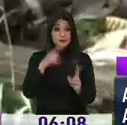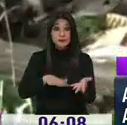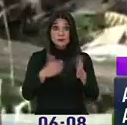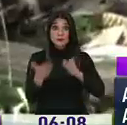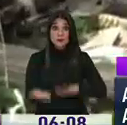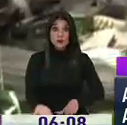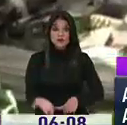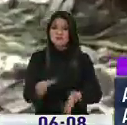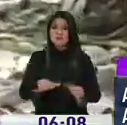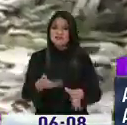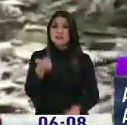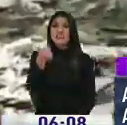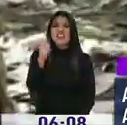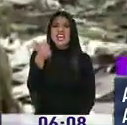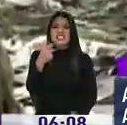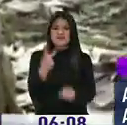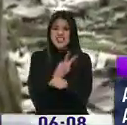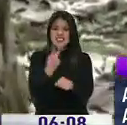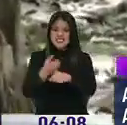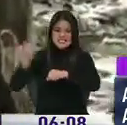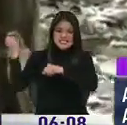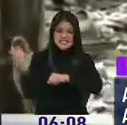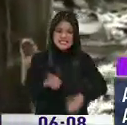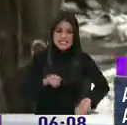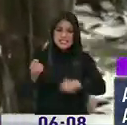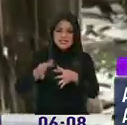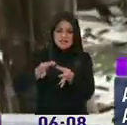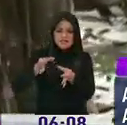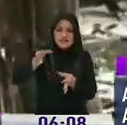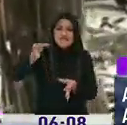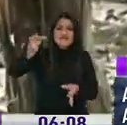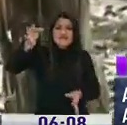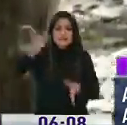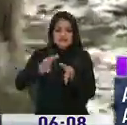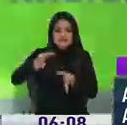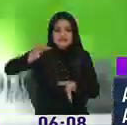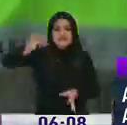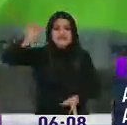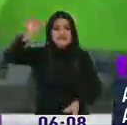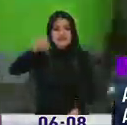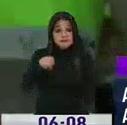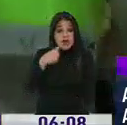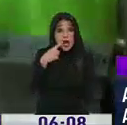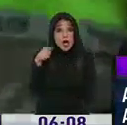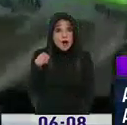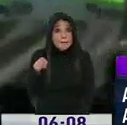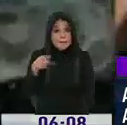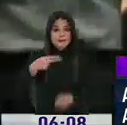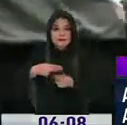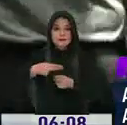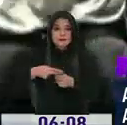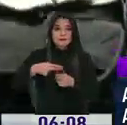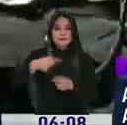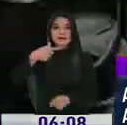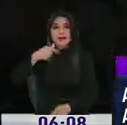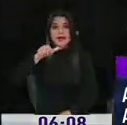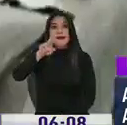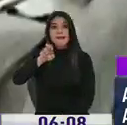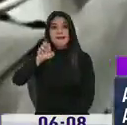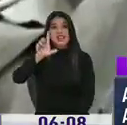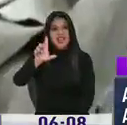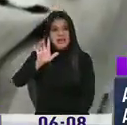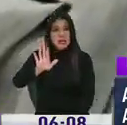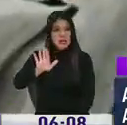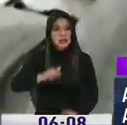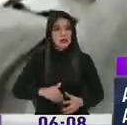de 10 cortes realizados con un arma corto punzante. Se presume que el asesino, identificado como Gabriel Zambrano alias